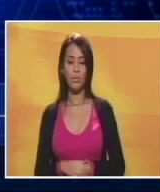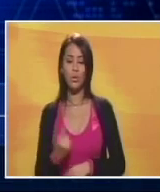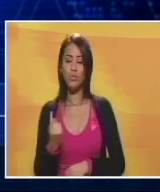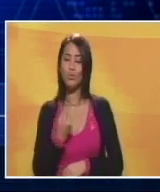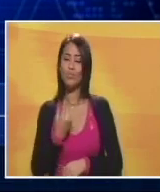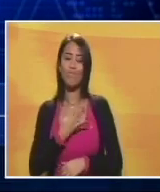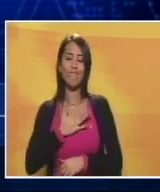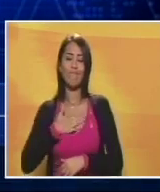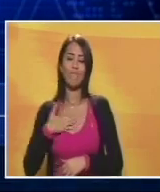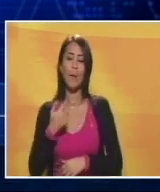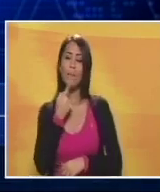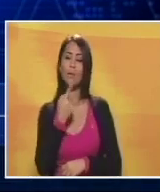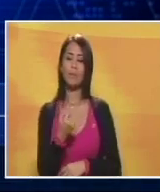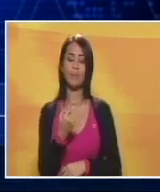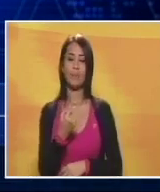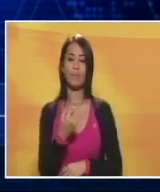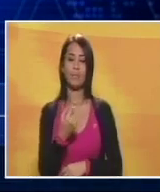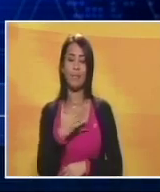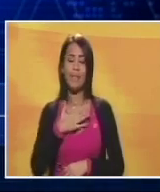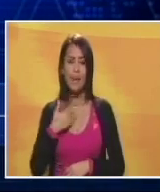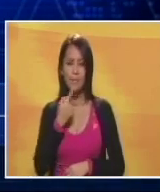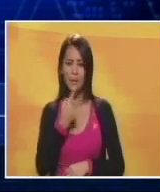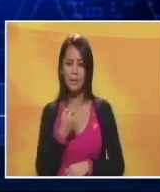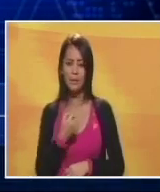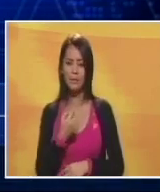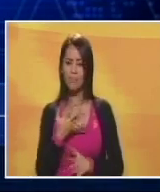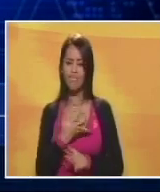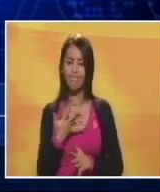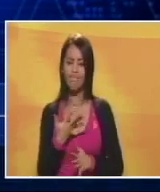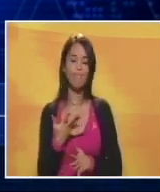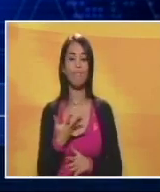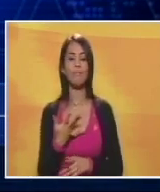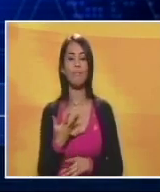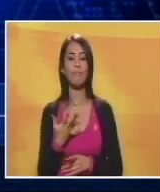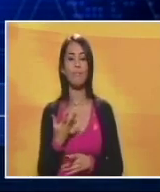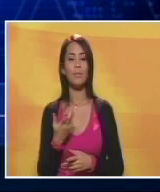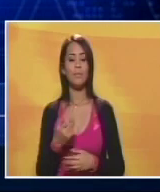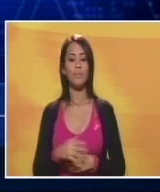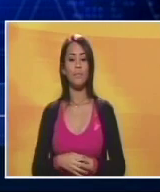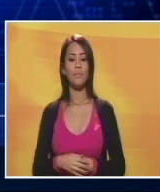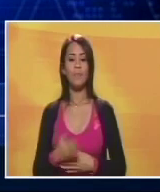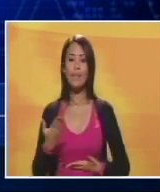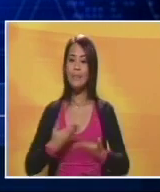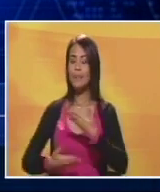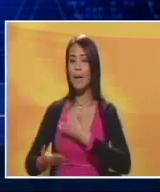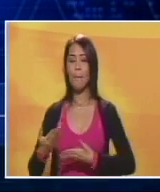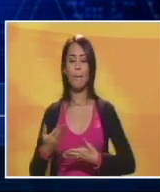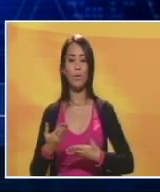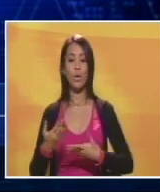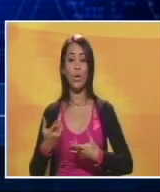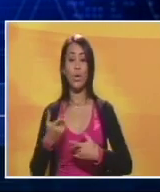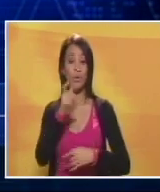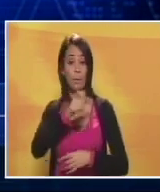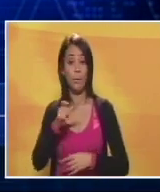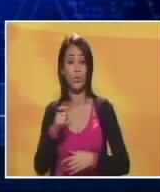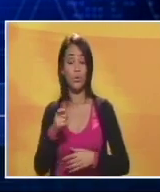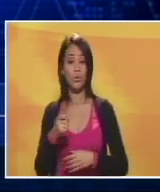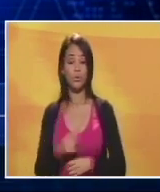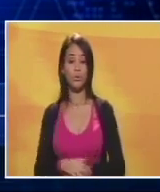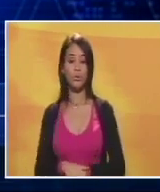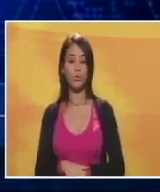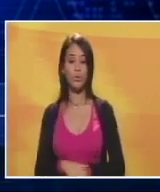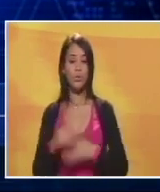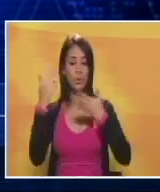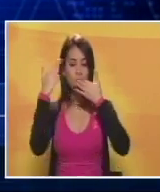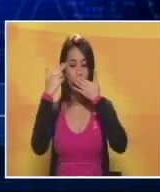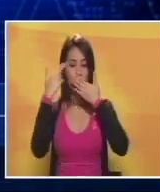queremos decirles que nos piden el intercambio de rehenes, de detenidos,